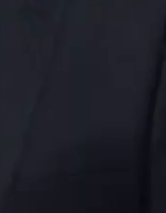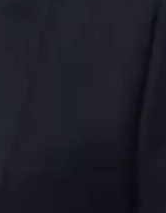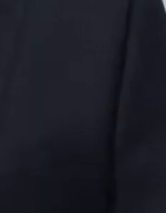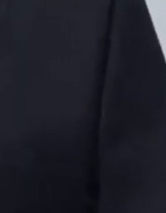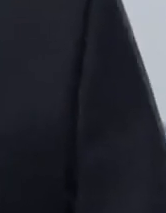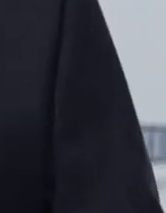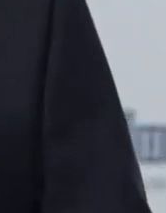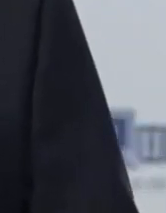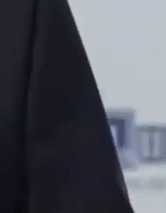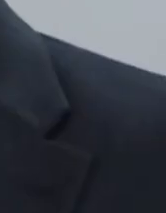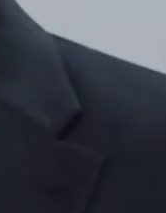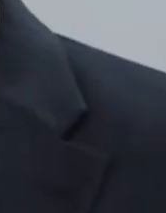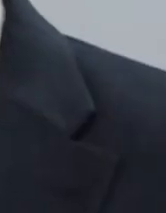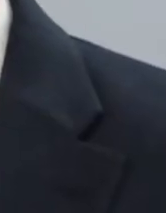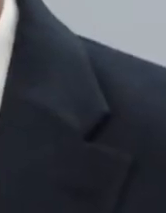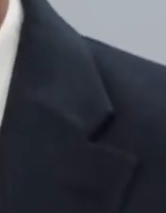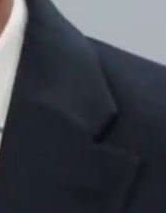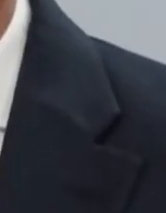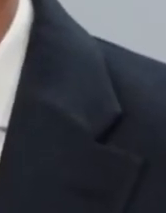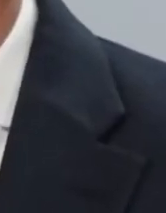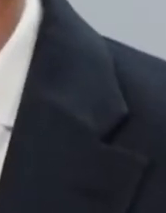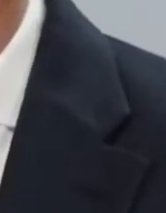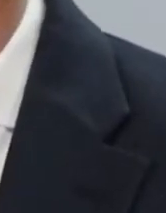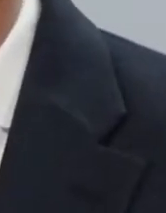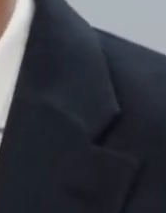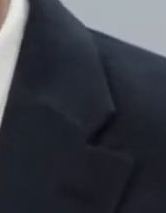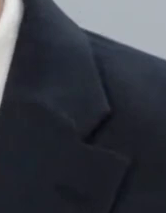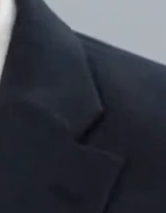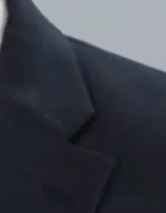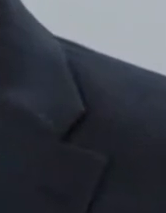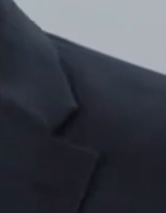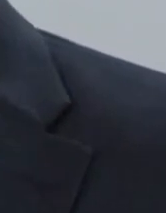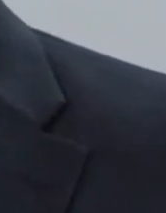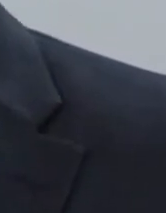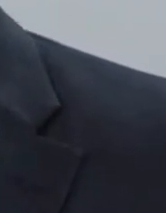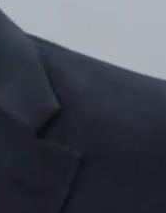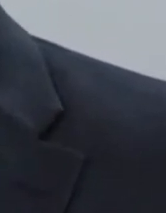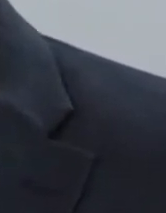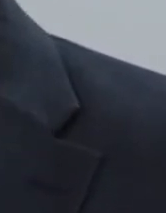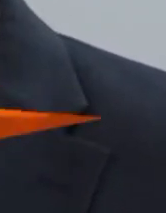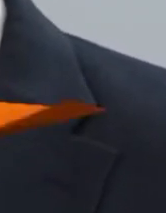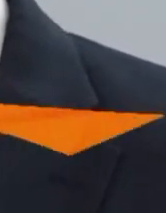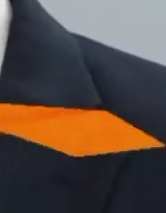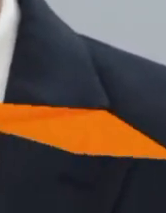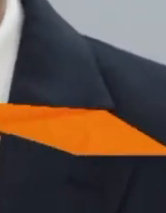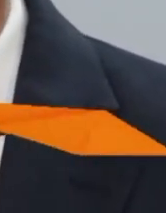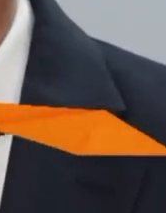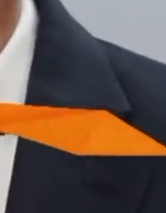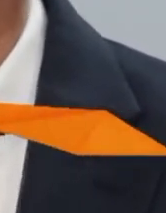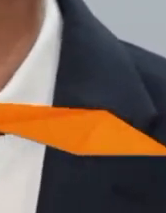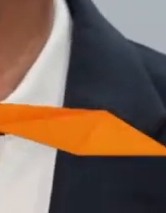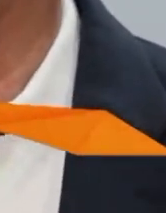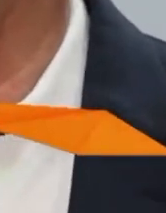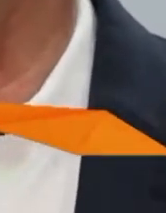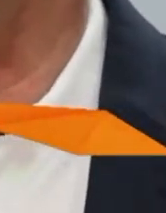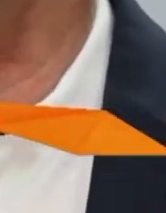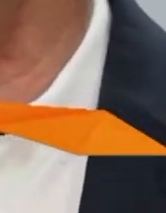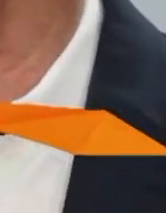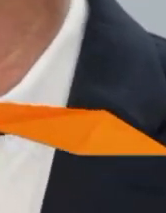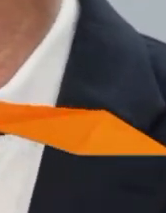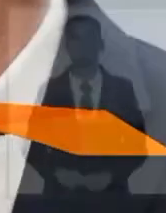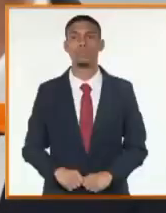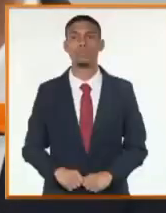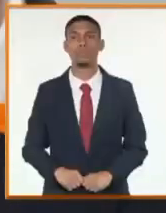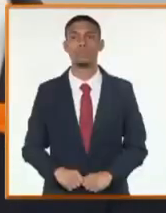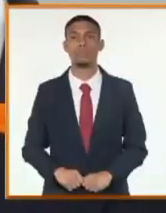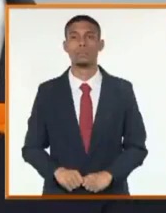hacer un análisis de la participación de Cuba en la 78 sesión de la Asamblea General de Naciones Unidas nos obliga a hacer una referencia a